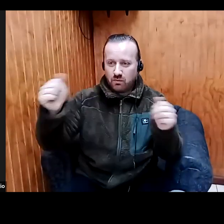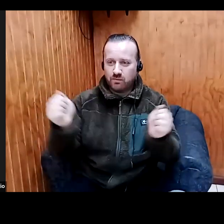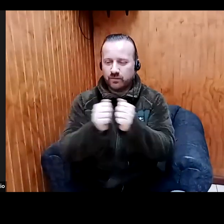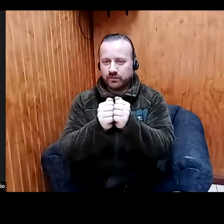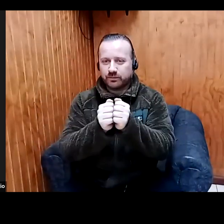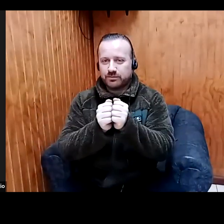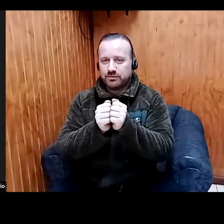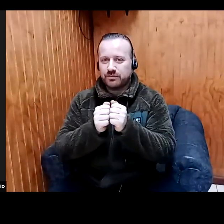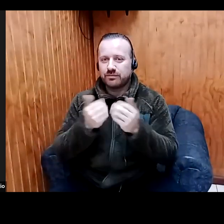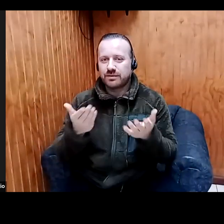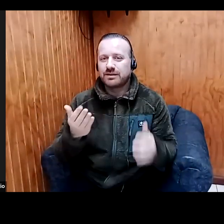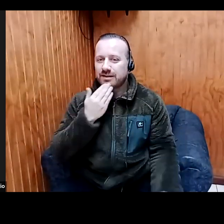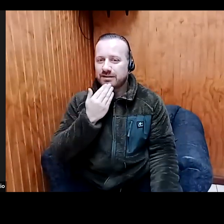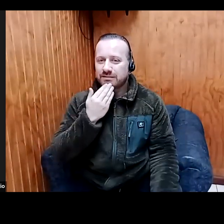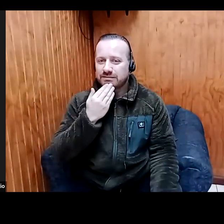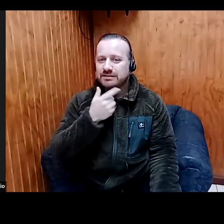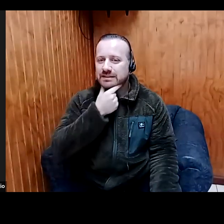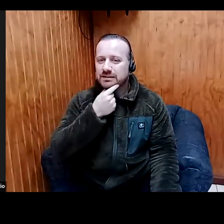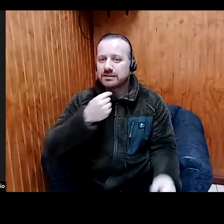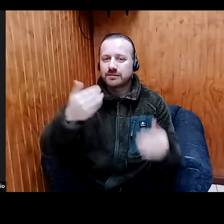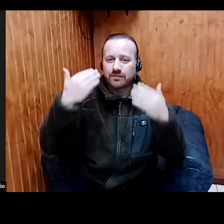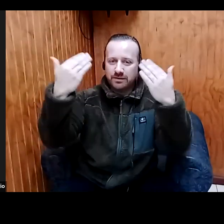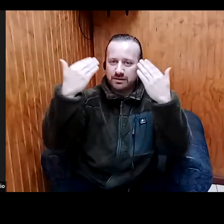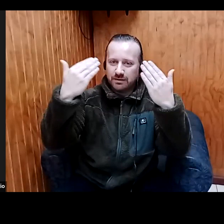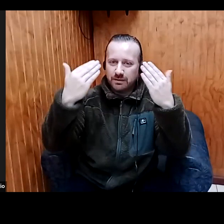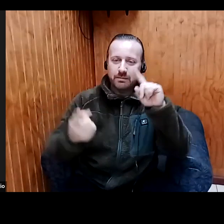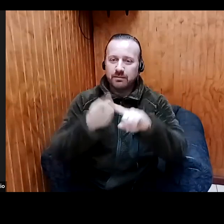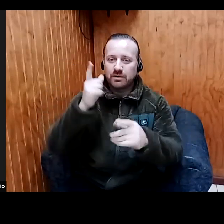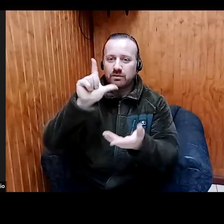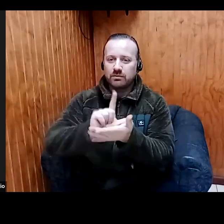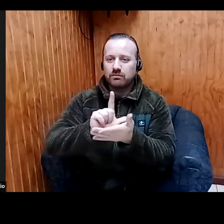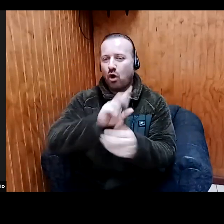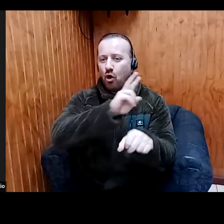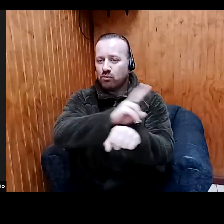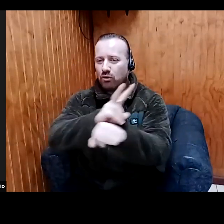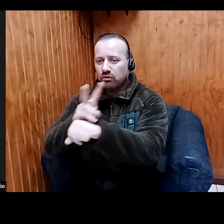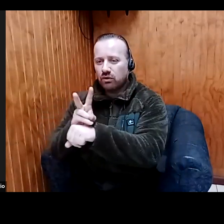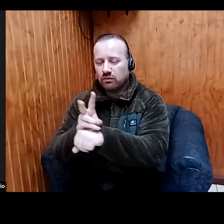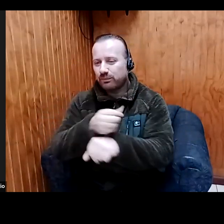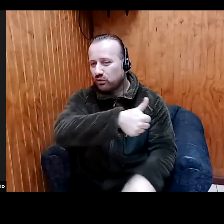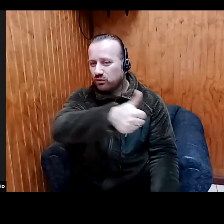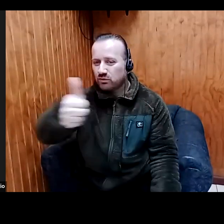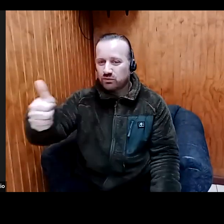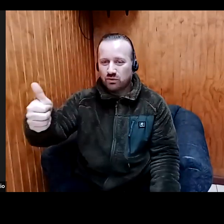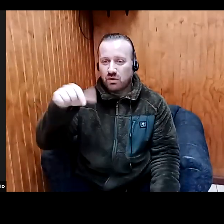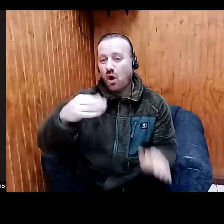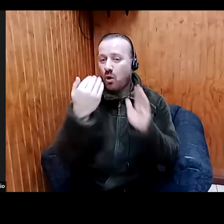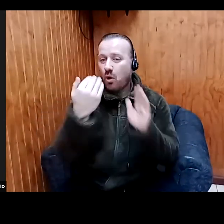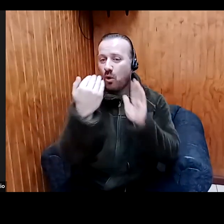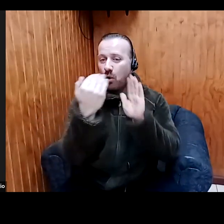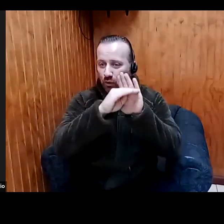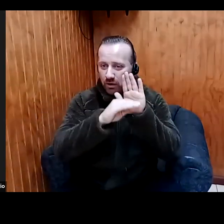Por supuesto, queremos saludar en primer lugar a nuestros educadores, educadoras, profesores y profesoras del programa ISEC que